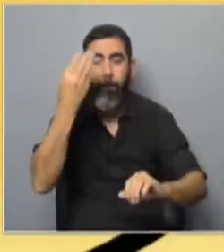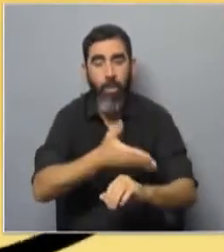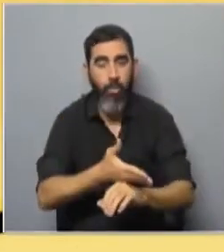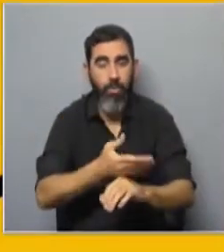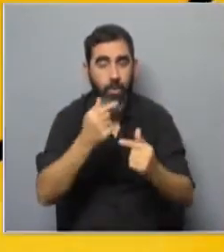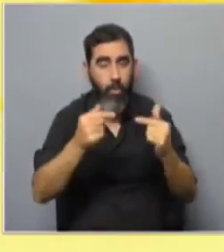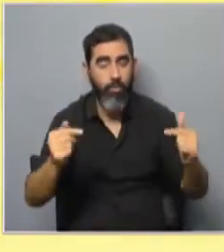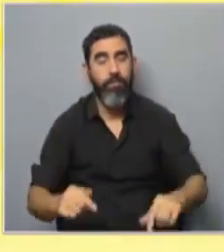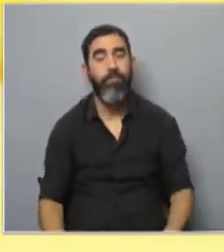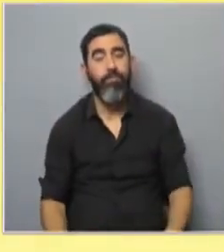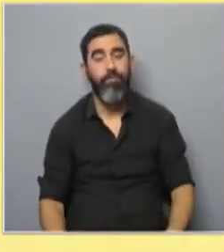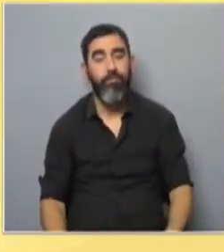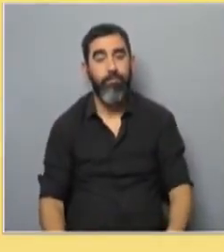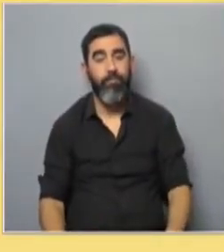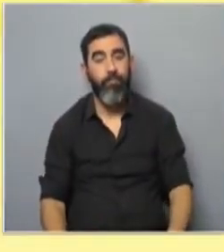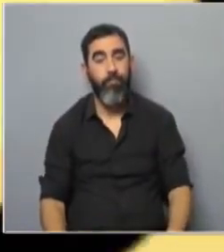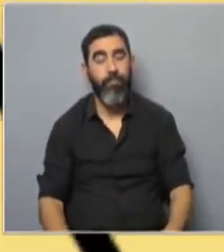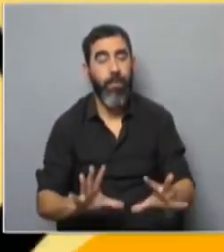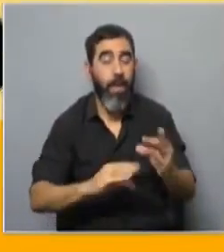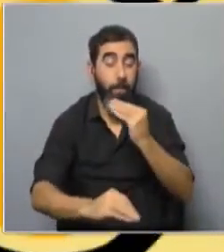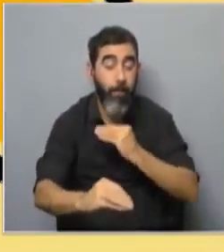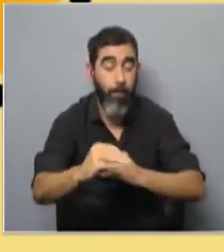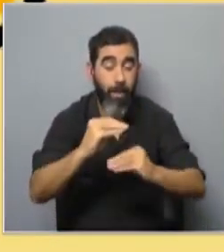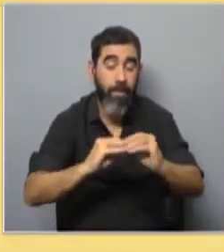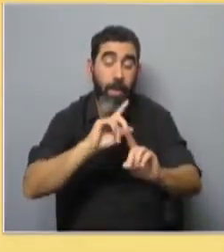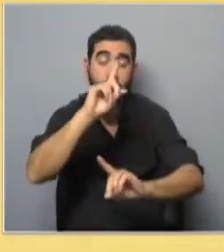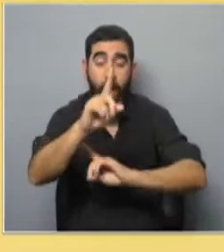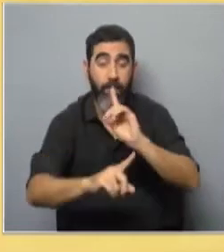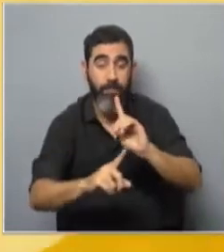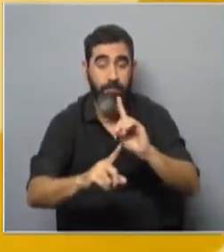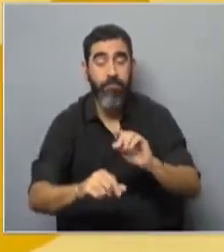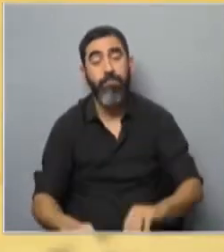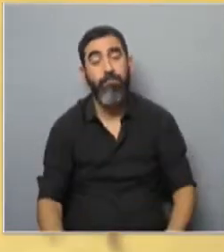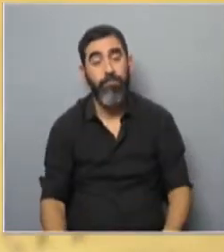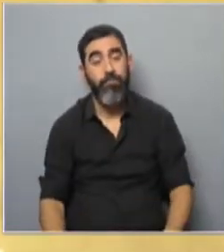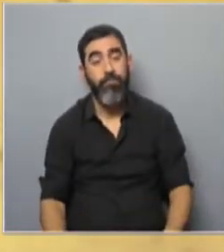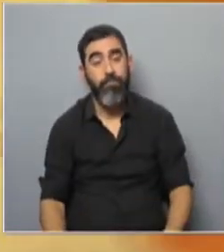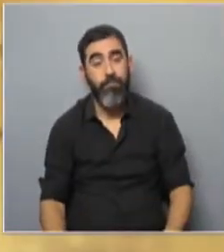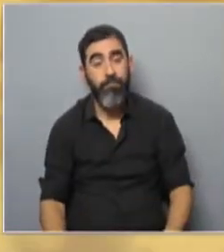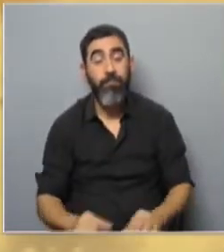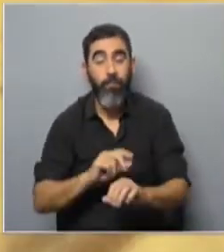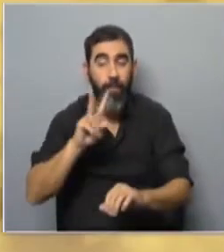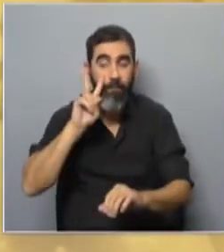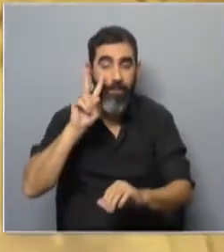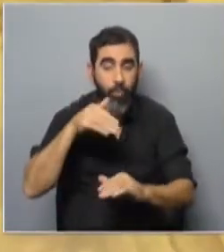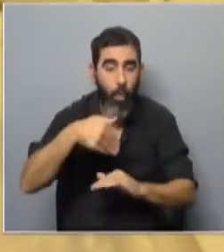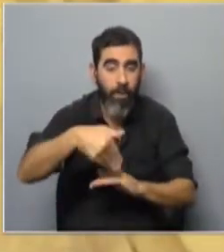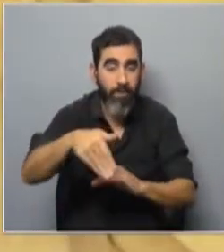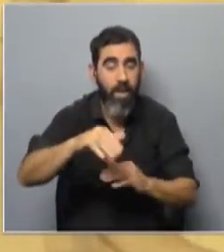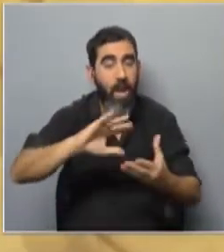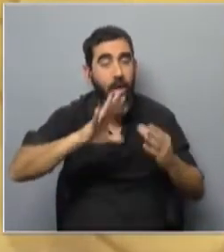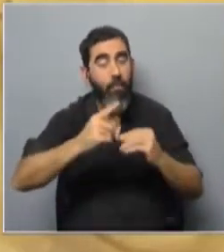todas estas cuestiones. Empatía, a veces, Exacto. ¿no? O pararse un poco en el lugar del otro y poder visualizar la